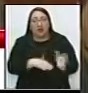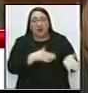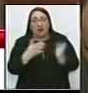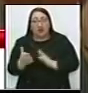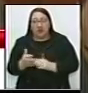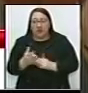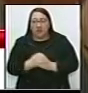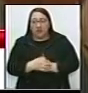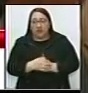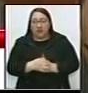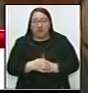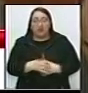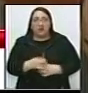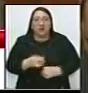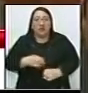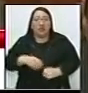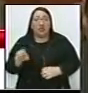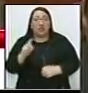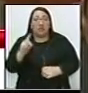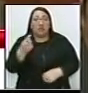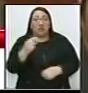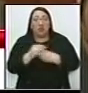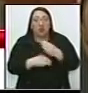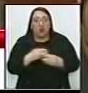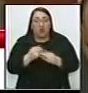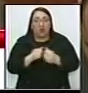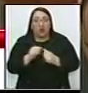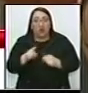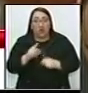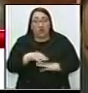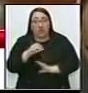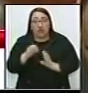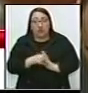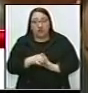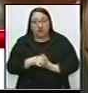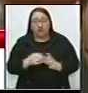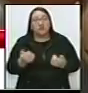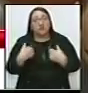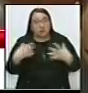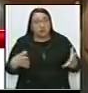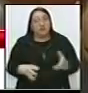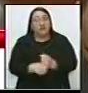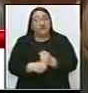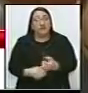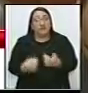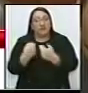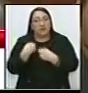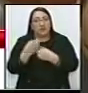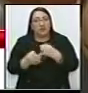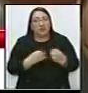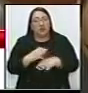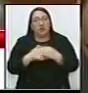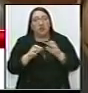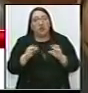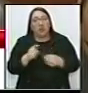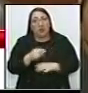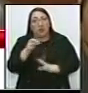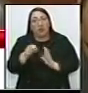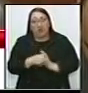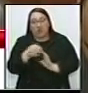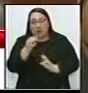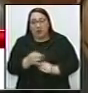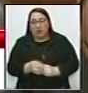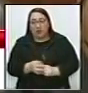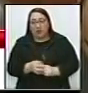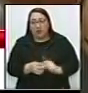la mañana a ser un país del primer mundo solamente por estos cuatro proyectos, tendrá que asumir la responsabilidad de explicarle a la población que esos proyectos en